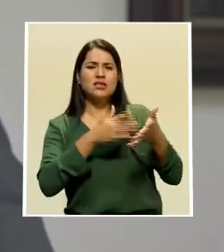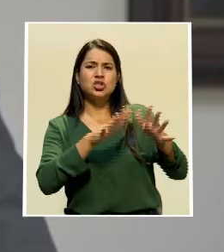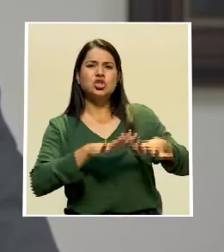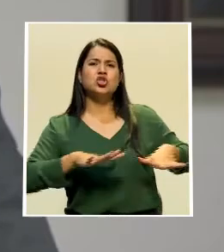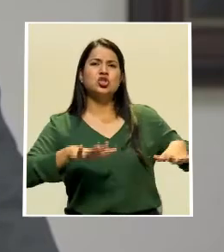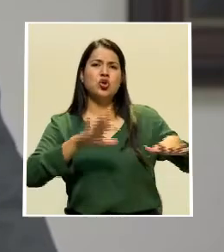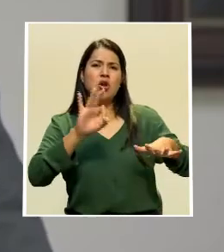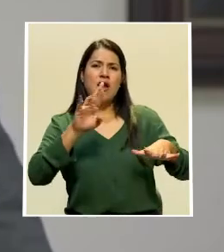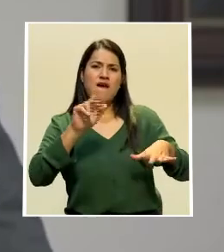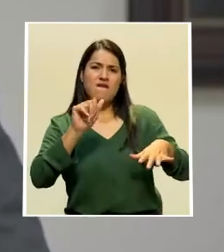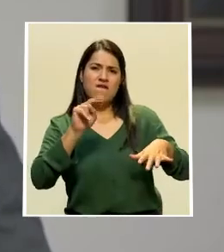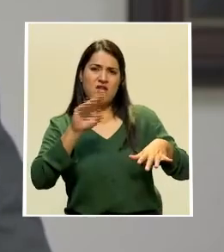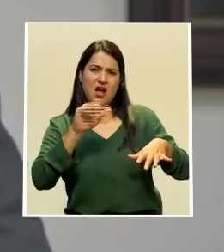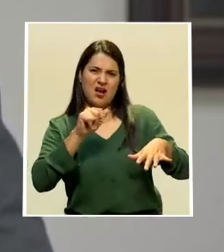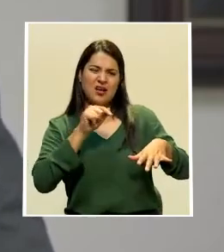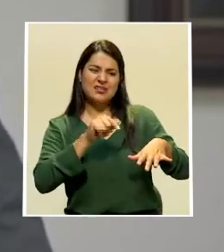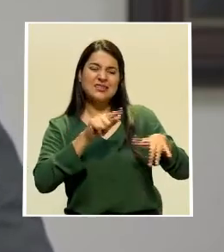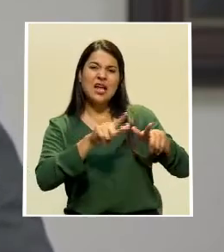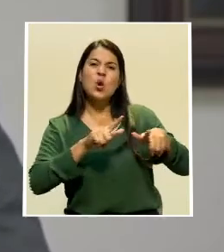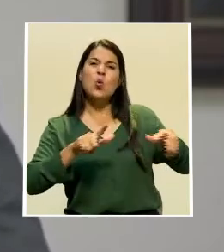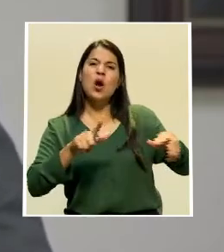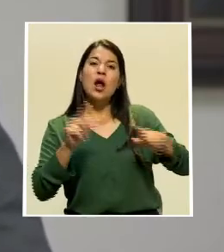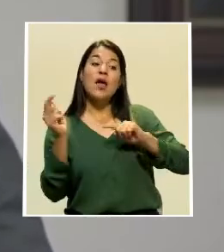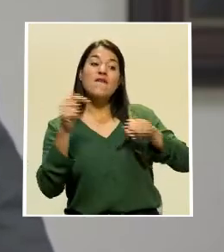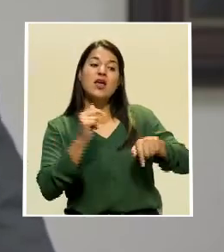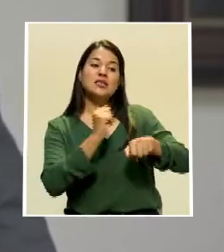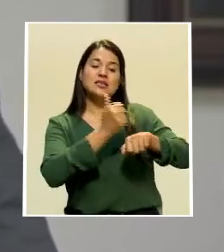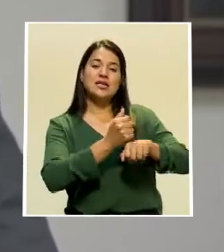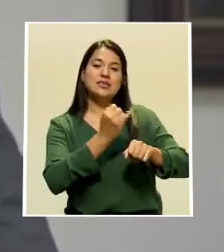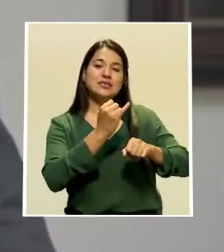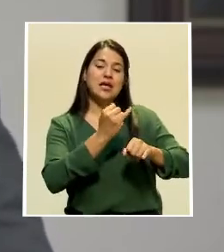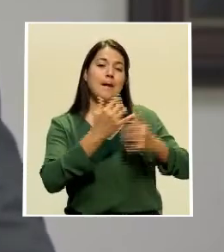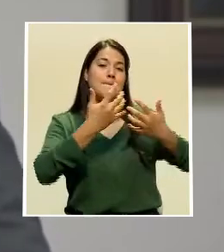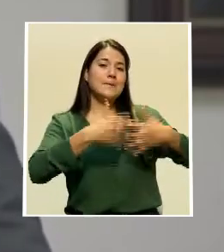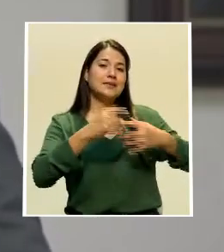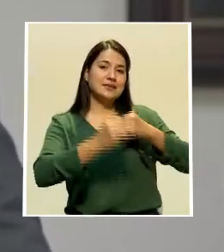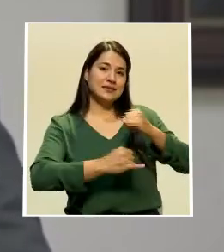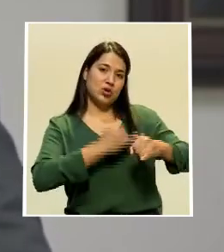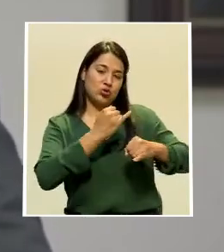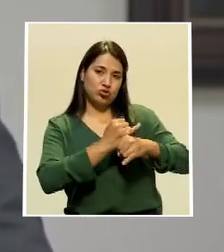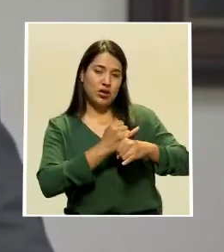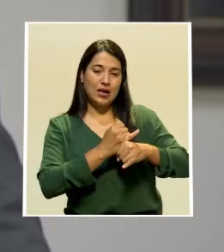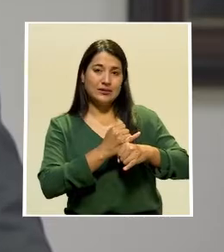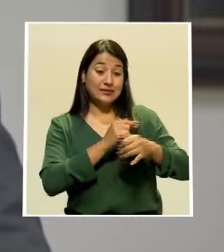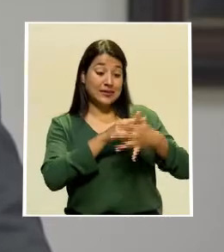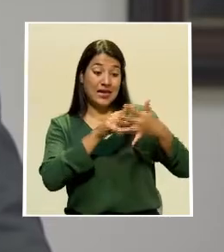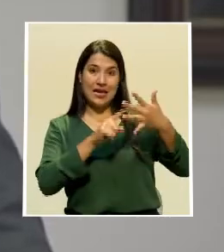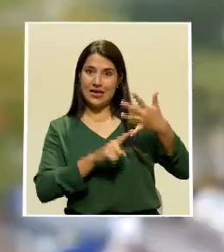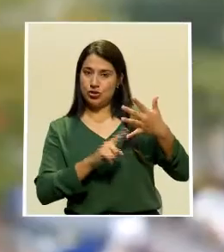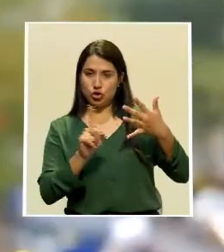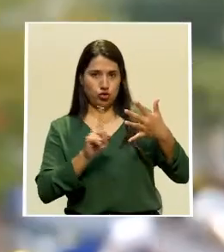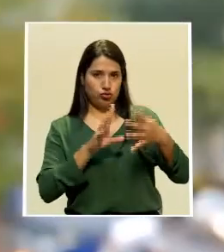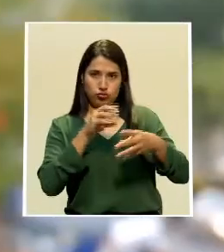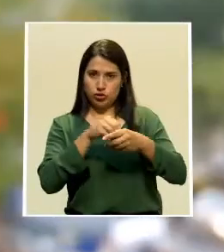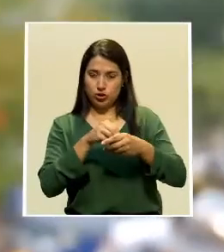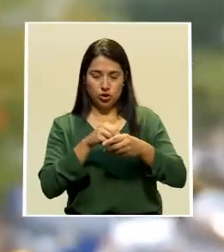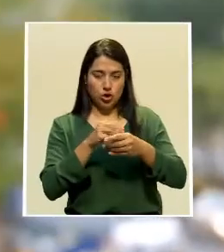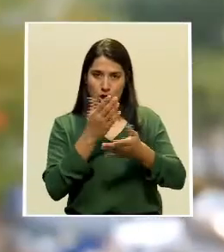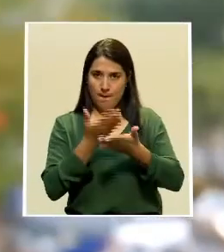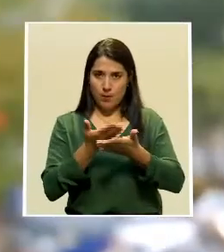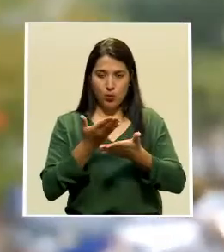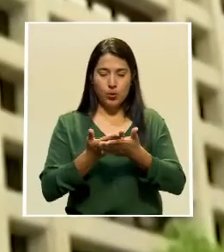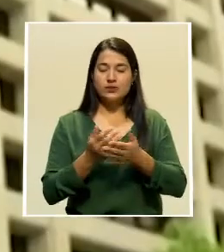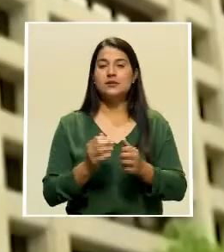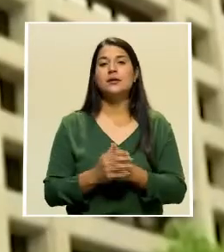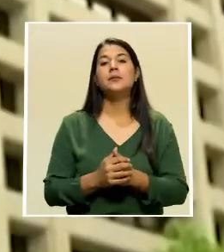son claves para la inversión y para el empleo. Nada de eso está sobre la mesa. De ser